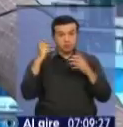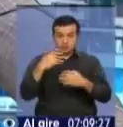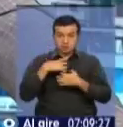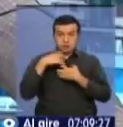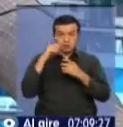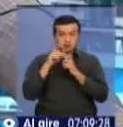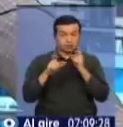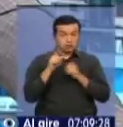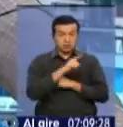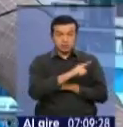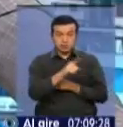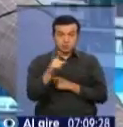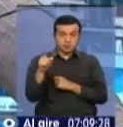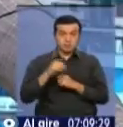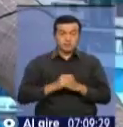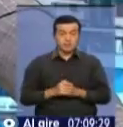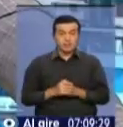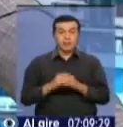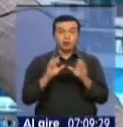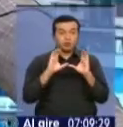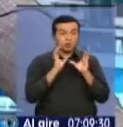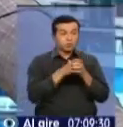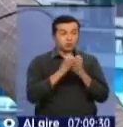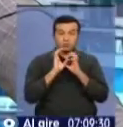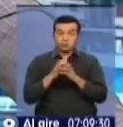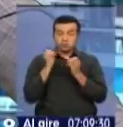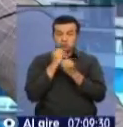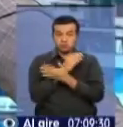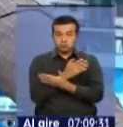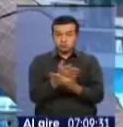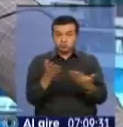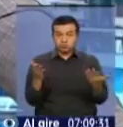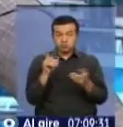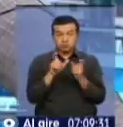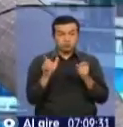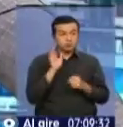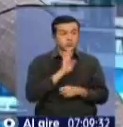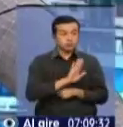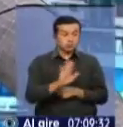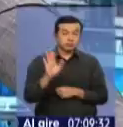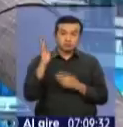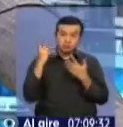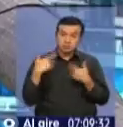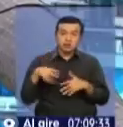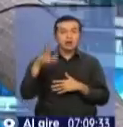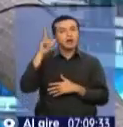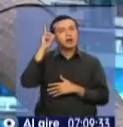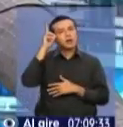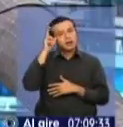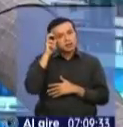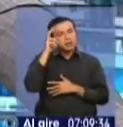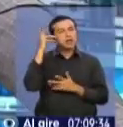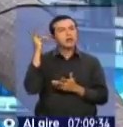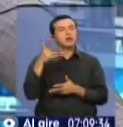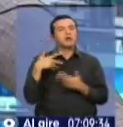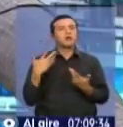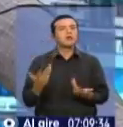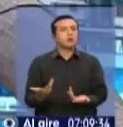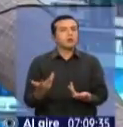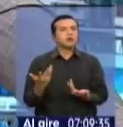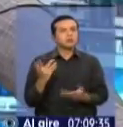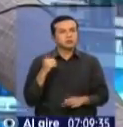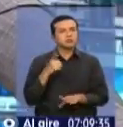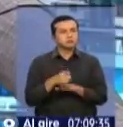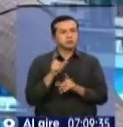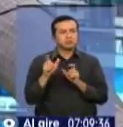la ciudadanía y los gremios se han pronunciado, los sectores ciudadanos se han pronunciado. Yo creo que es una consulta popular que exige